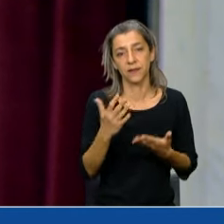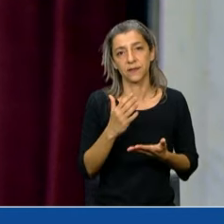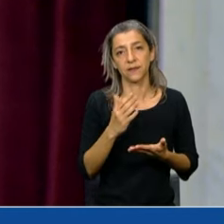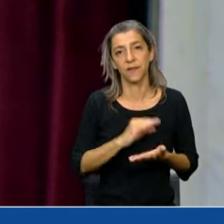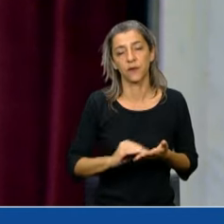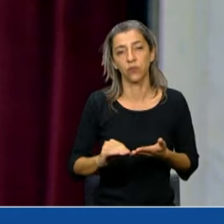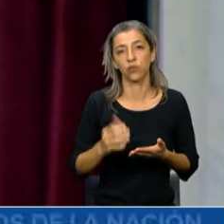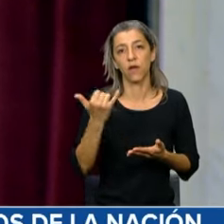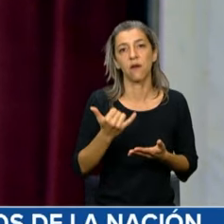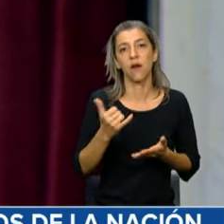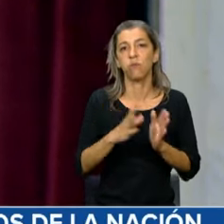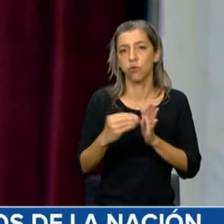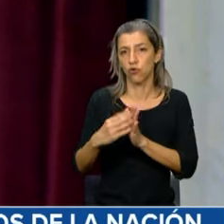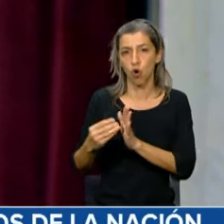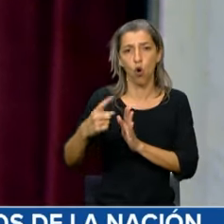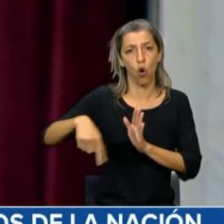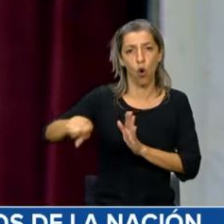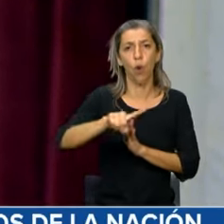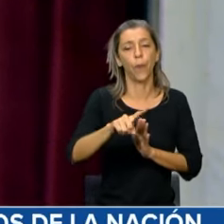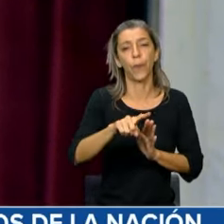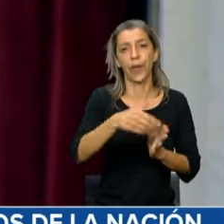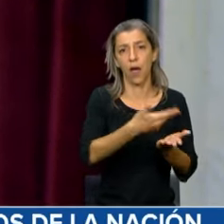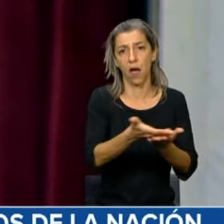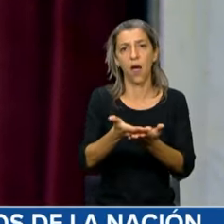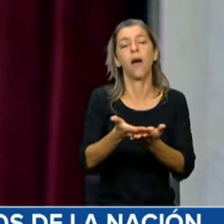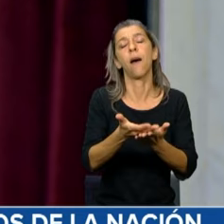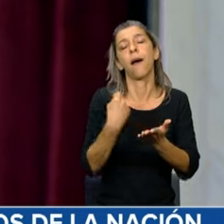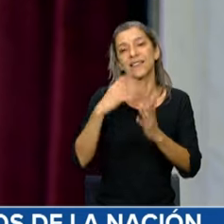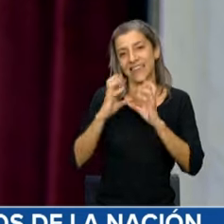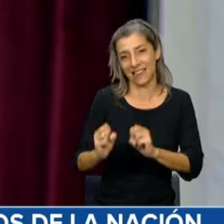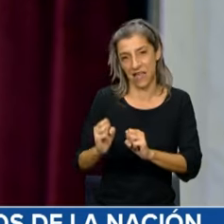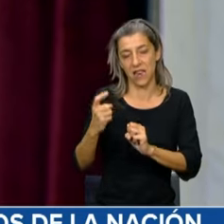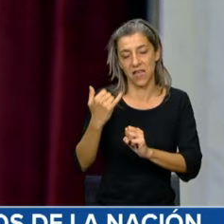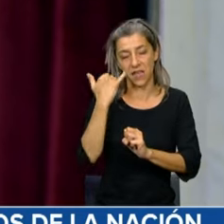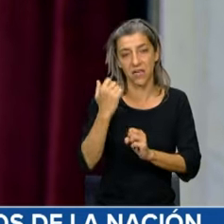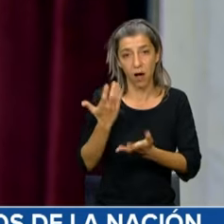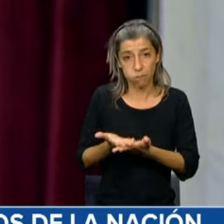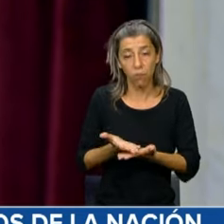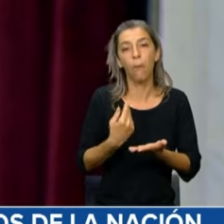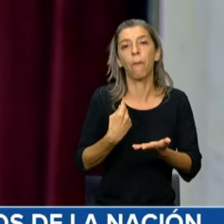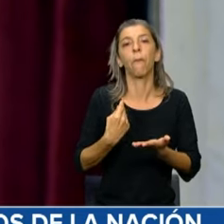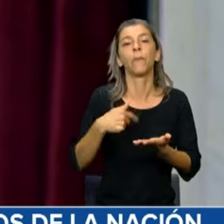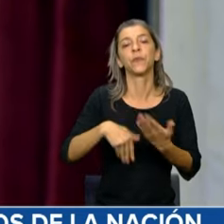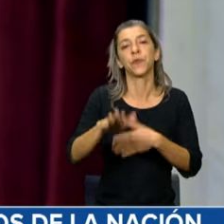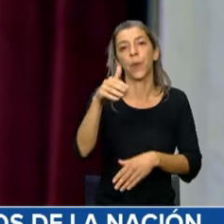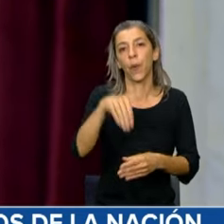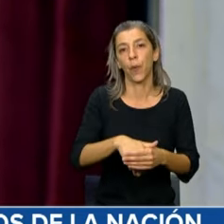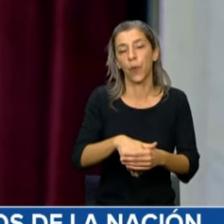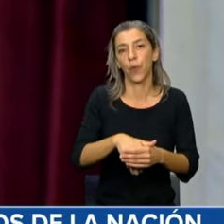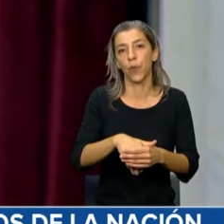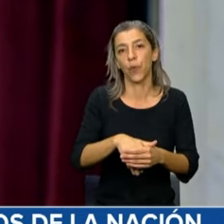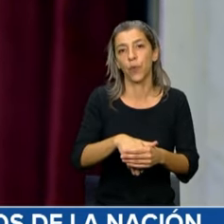y una copia también de las modificaciones en secretaría parlamentaria se va a